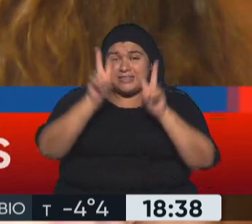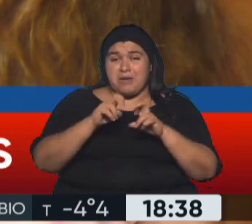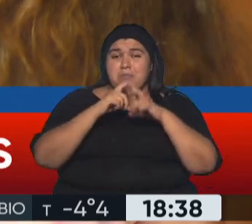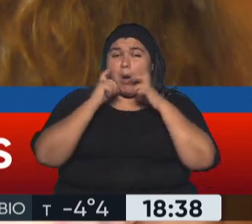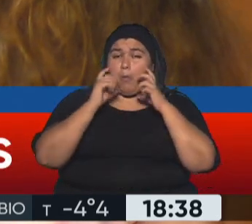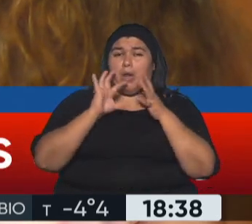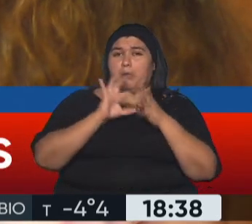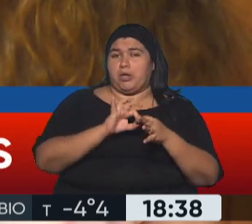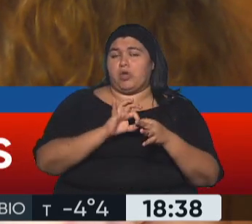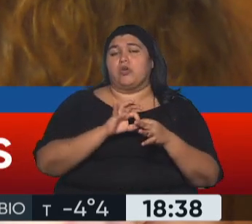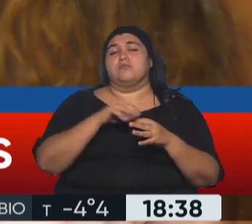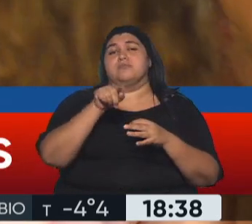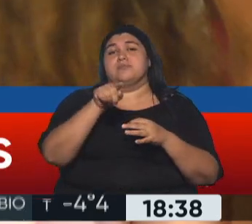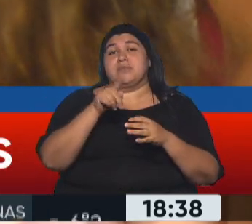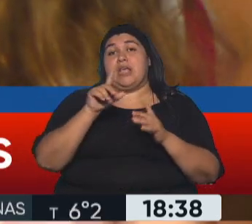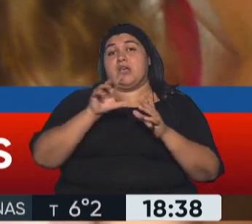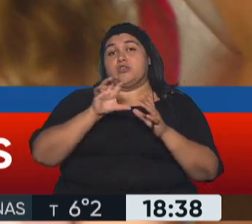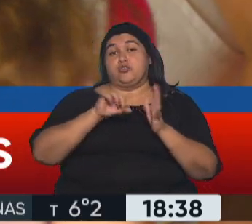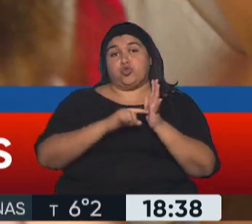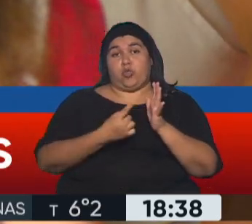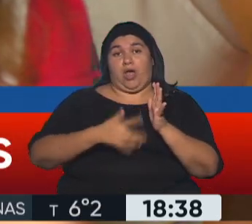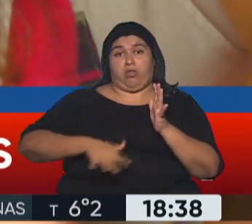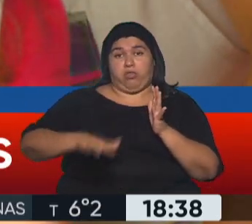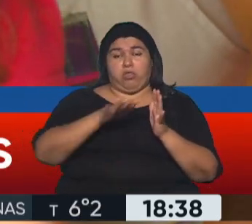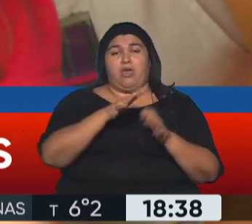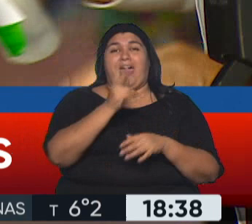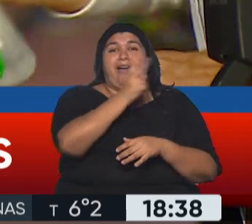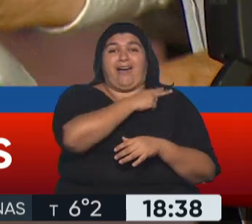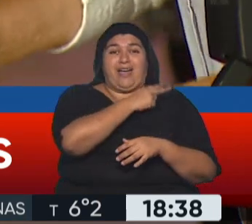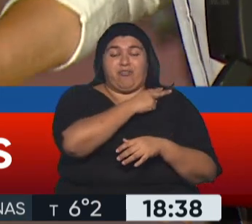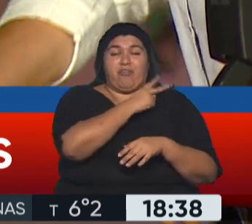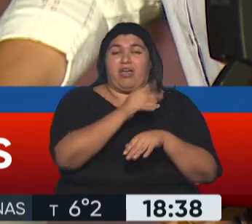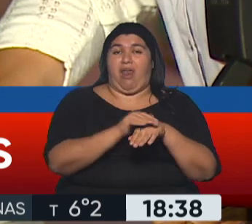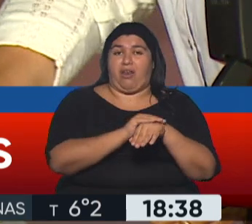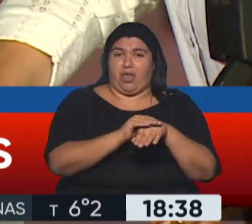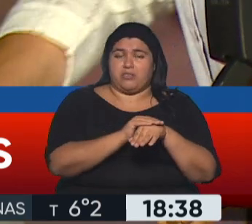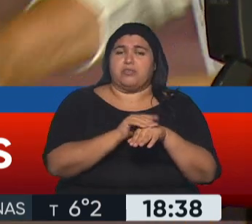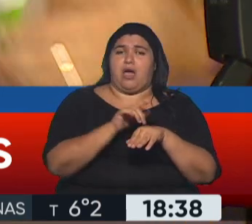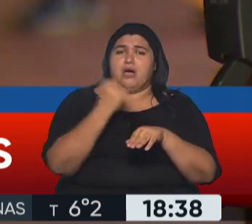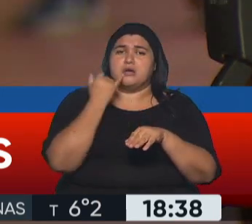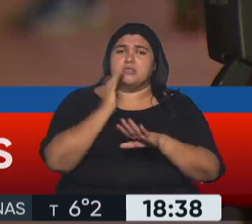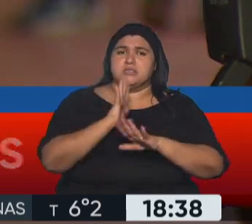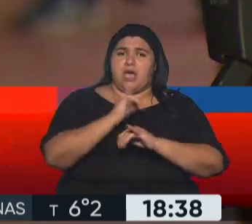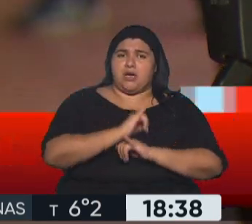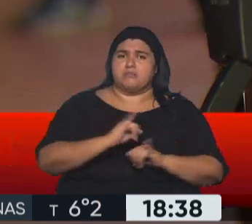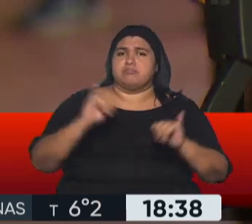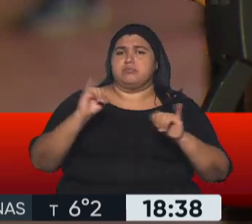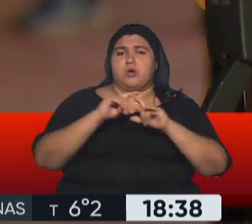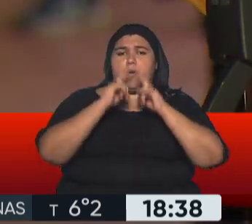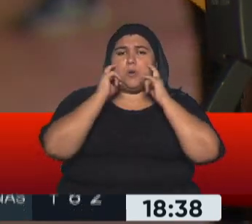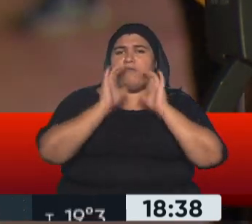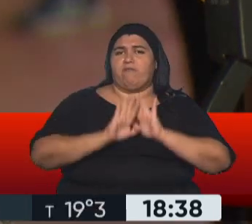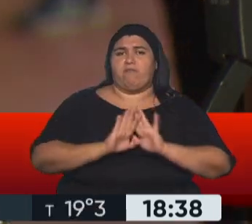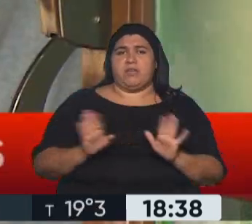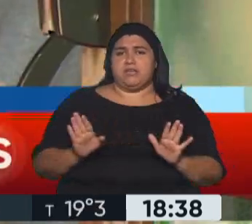escuela, en la ciudad de Buenos Aires, el jefe de gobierno Horacio Rodríguez Larreta anunció el fin del uso del